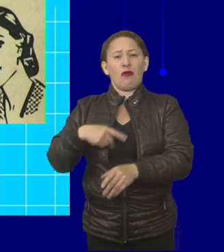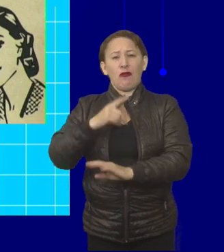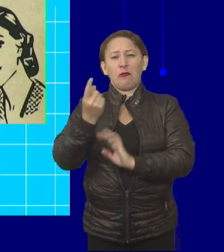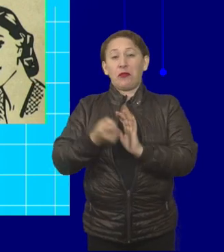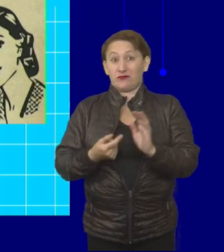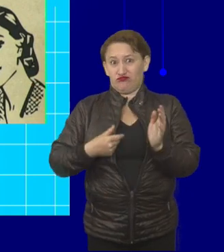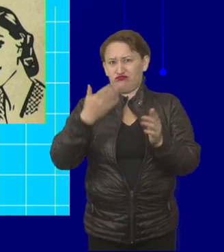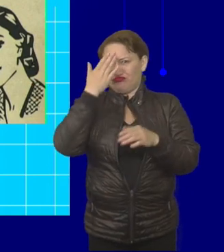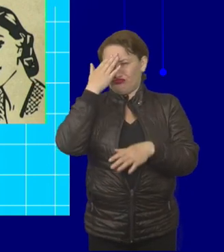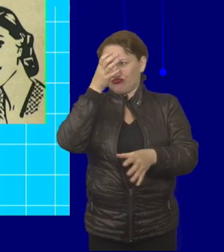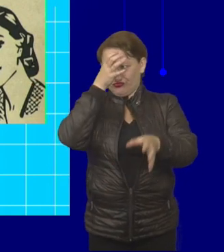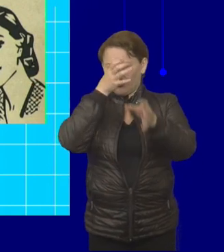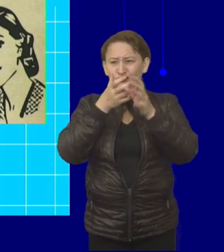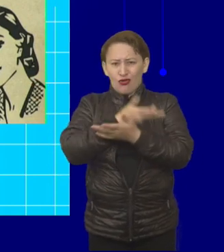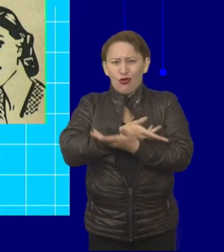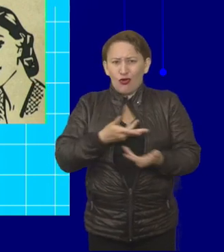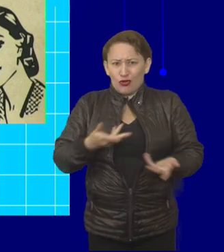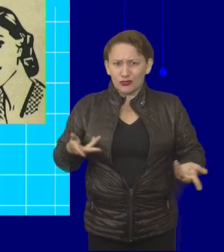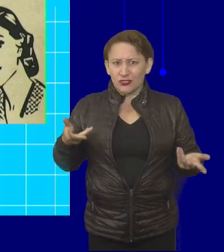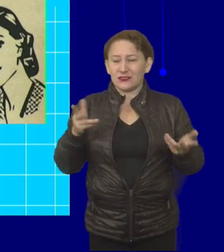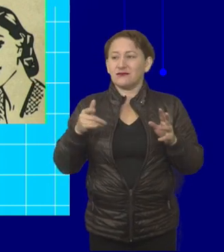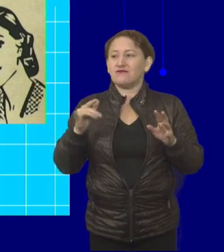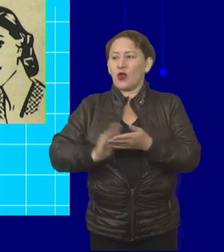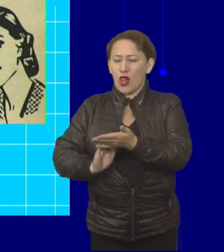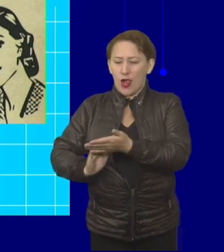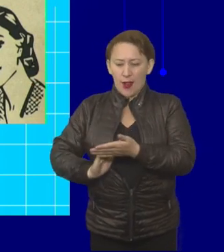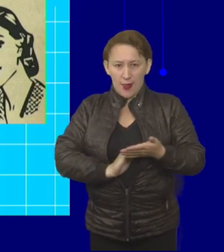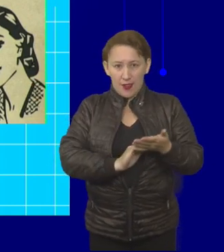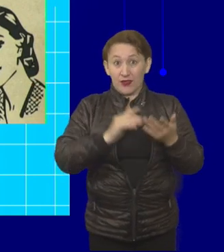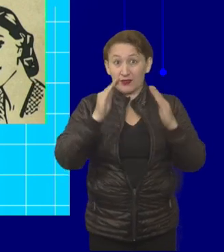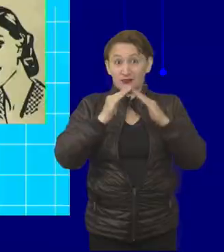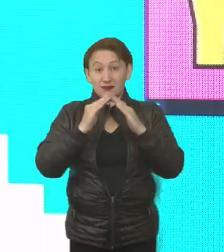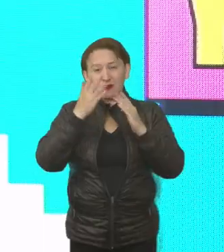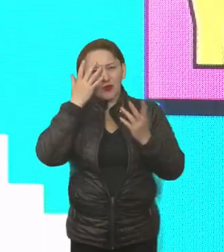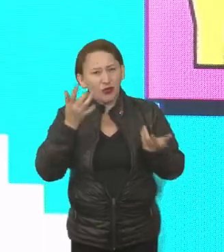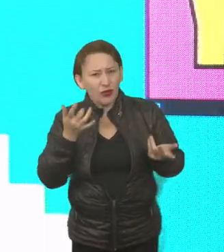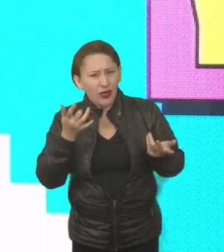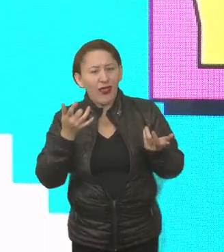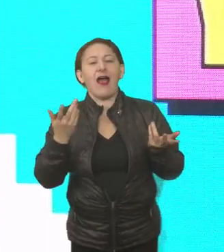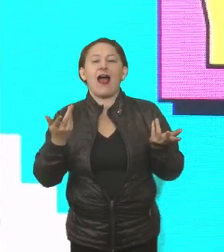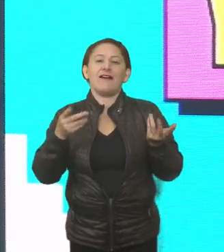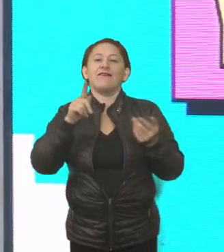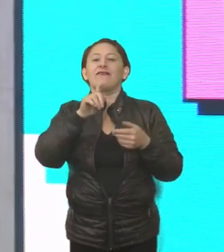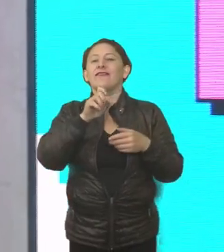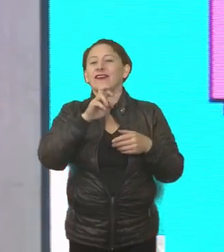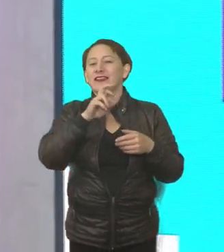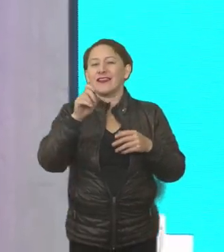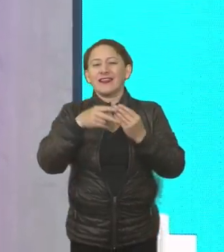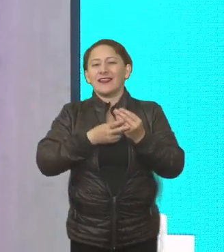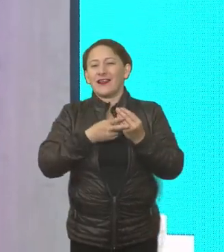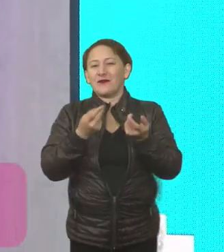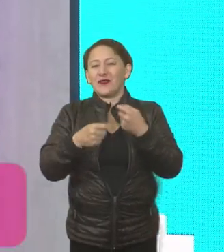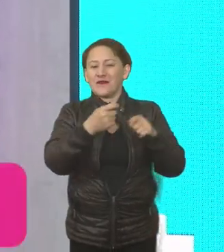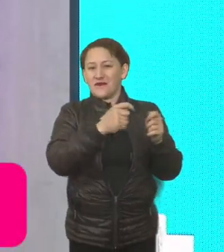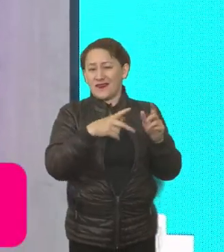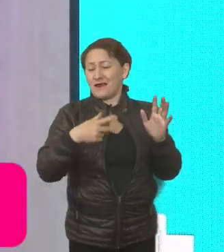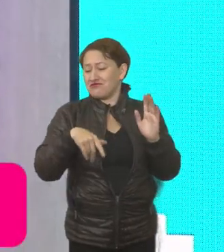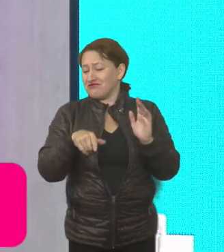sé muchísimas cosas de arreglar en la casa, porque me crié en una ferretería, entonces ese